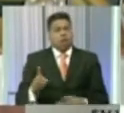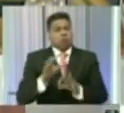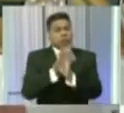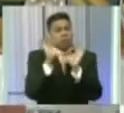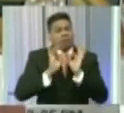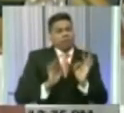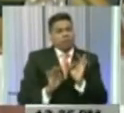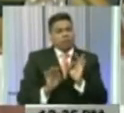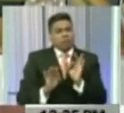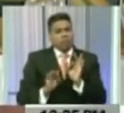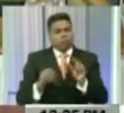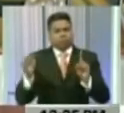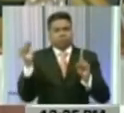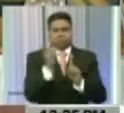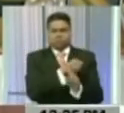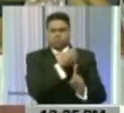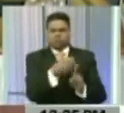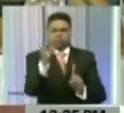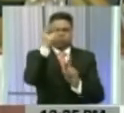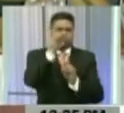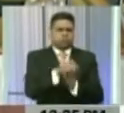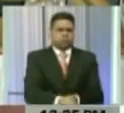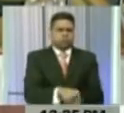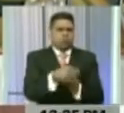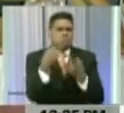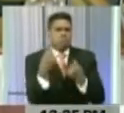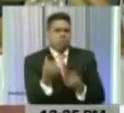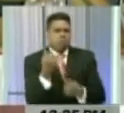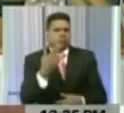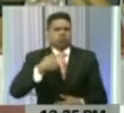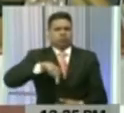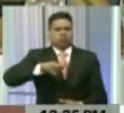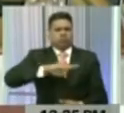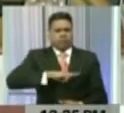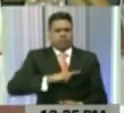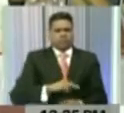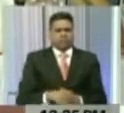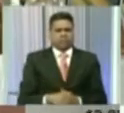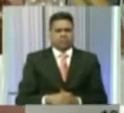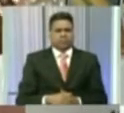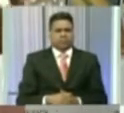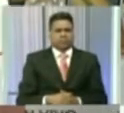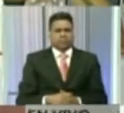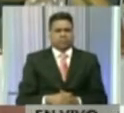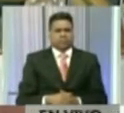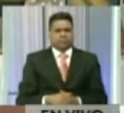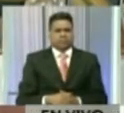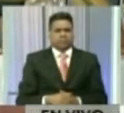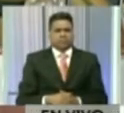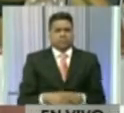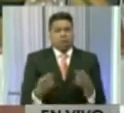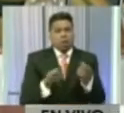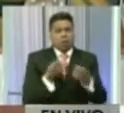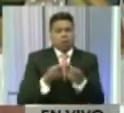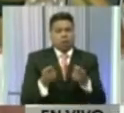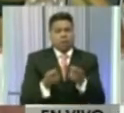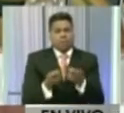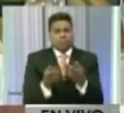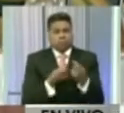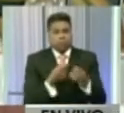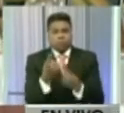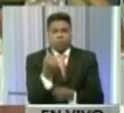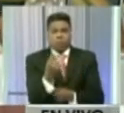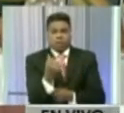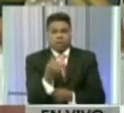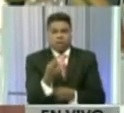moneda. Tenía razón Kissinger. Si le controlamos la moneda, le controlamos a los pueblos.